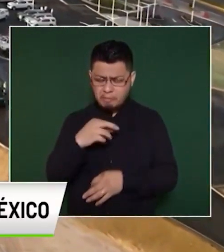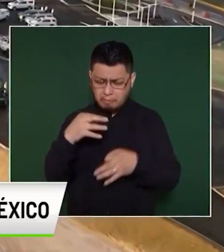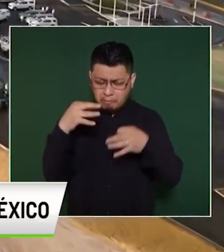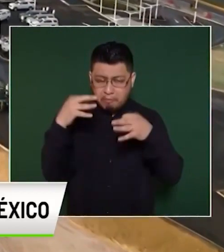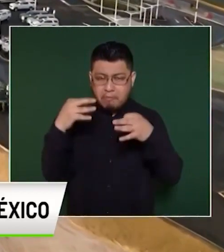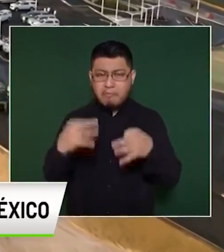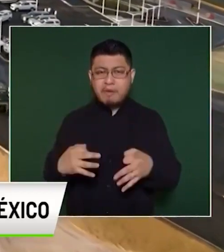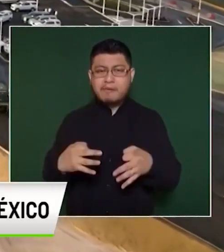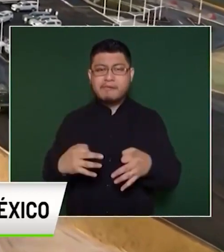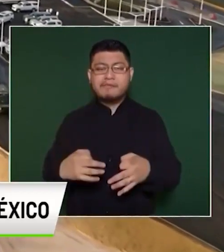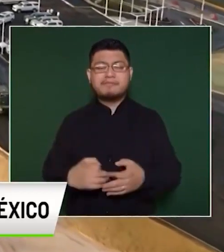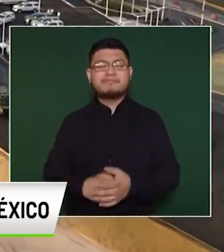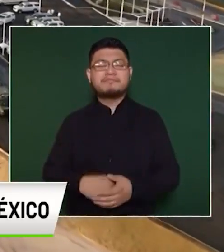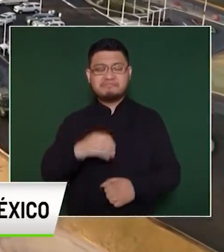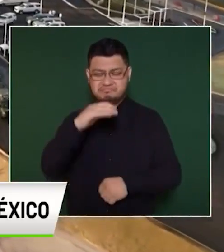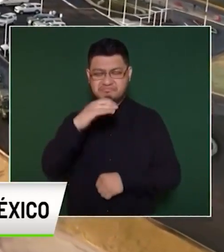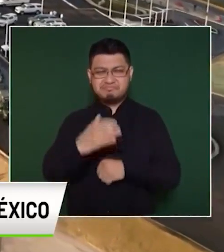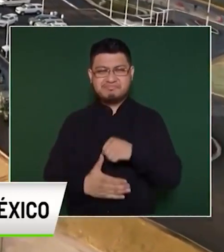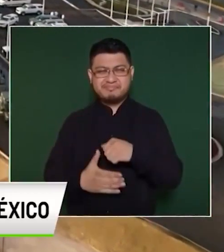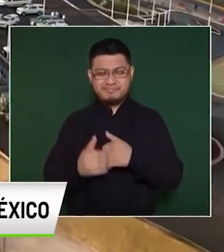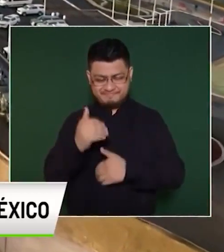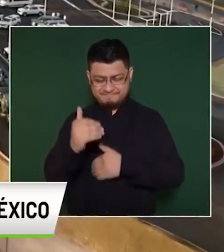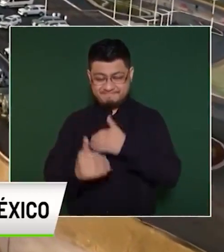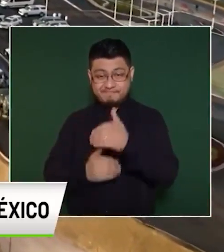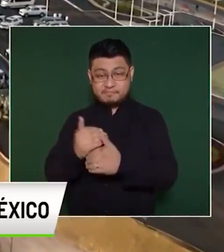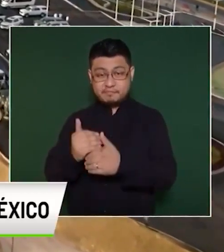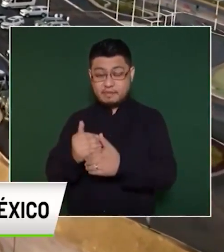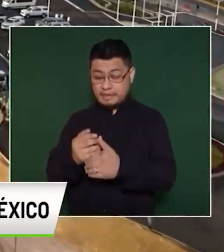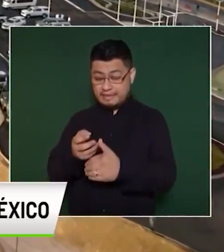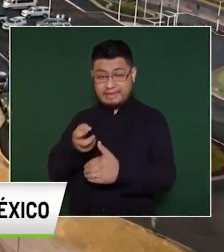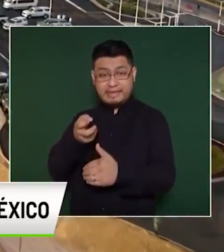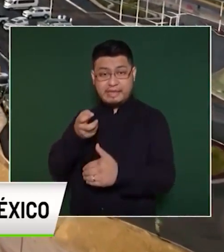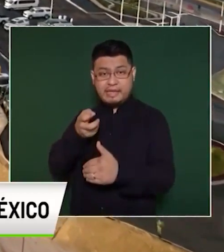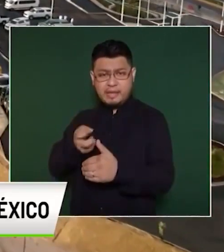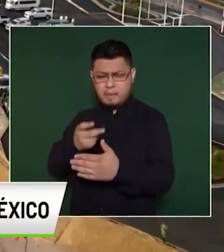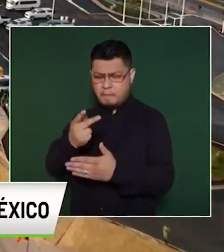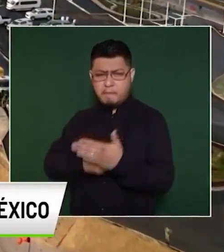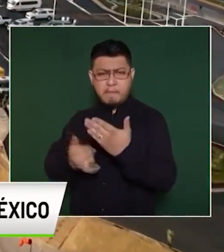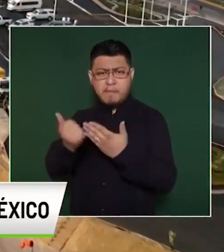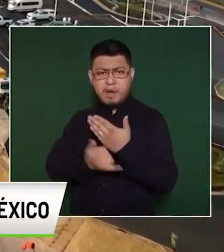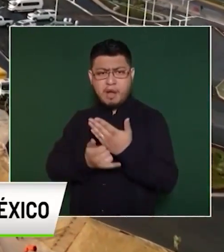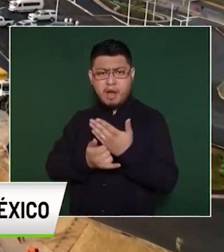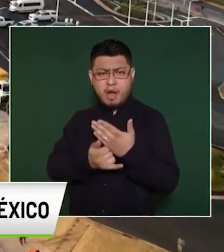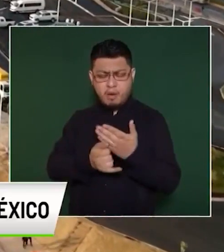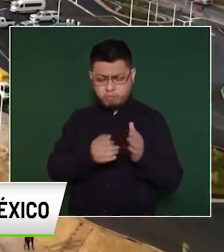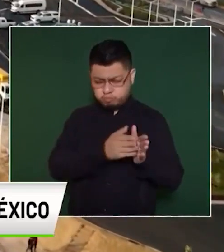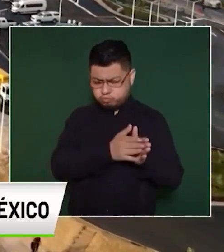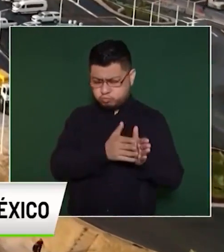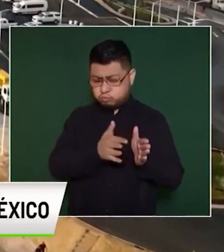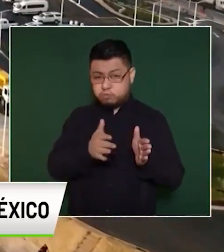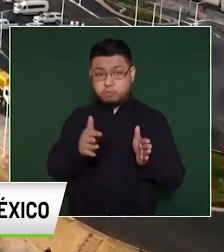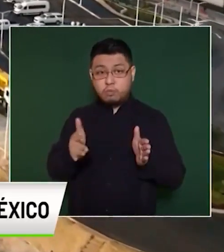récord estas obras por lo general trascienden